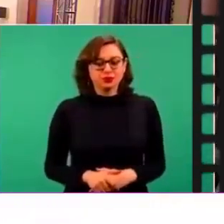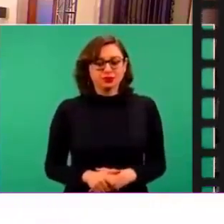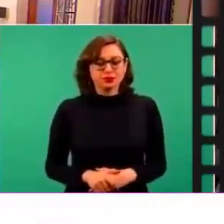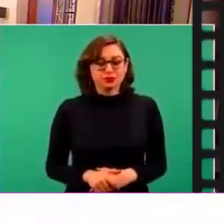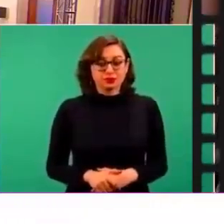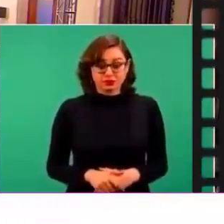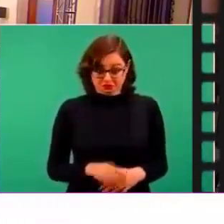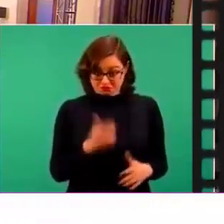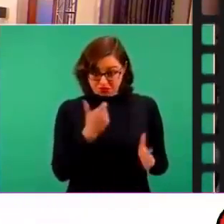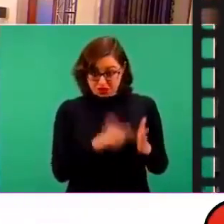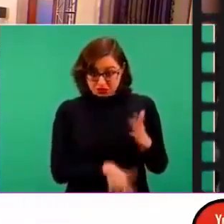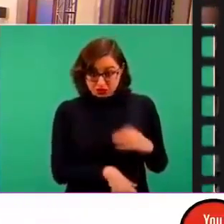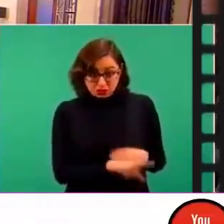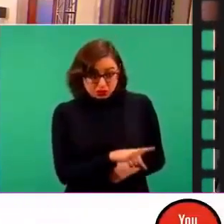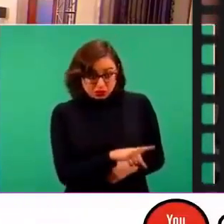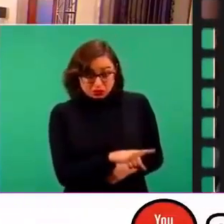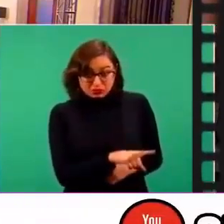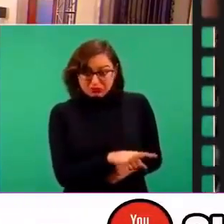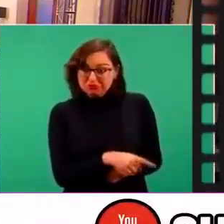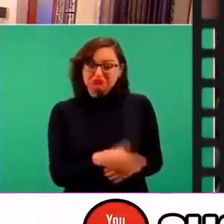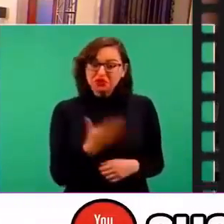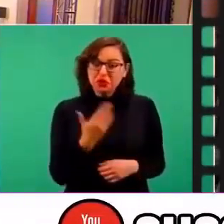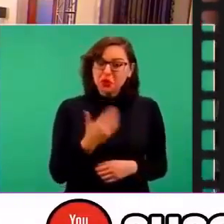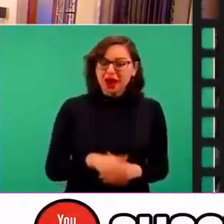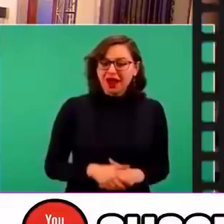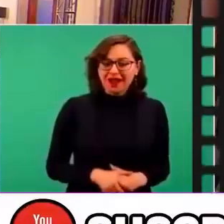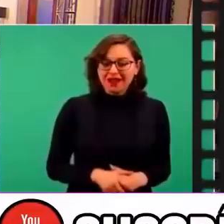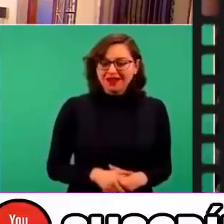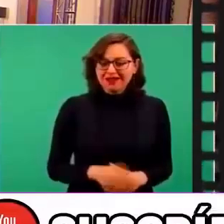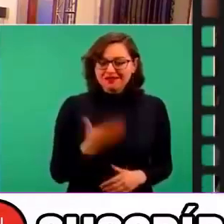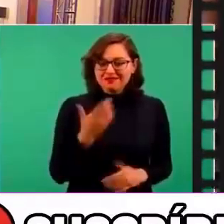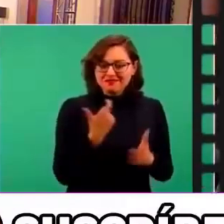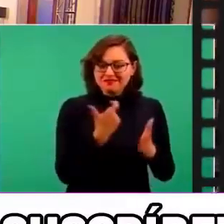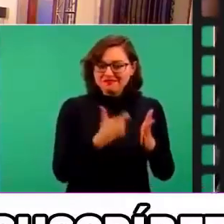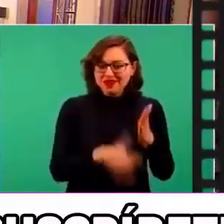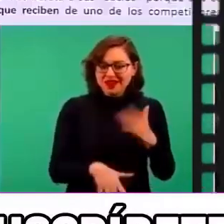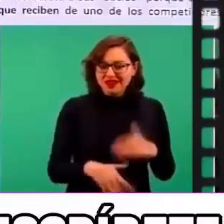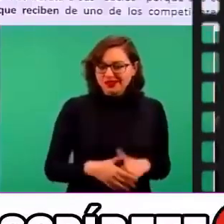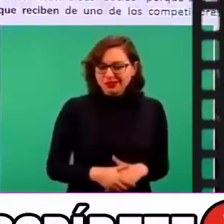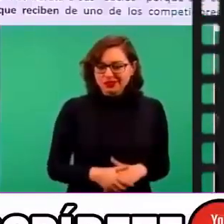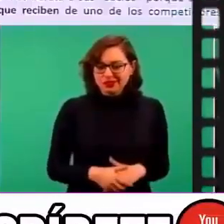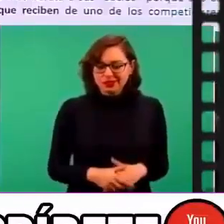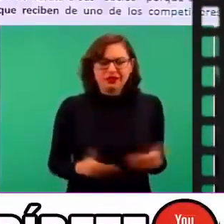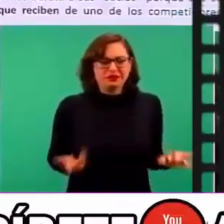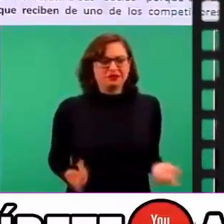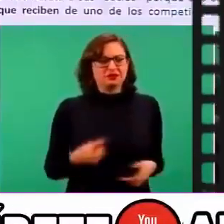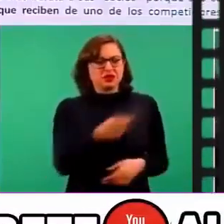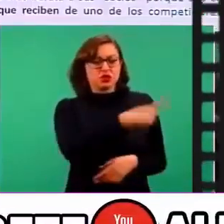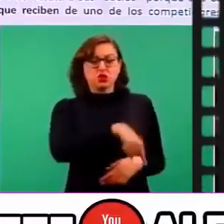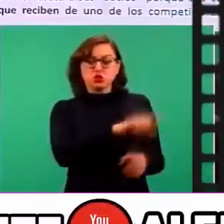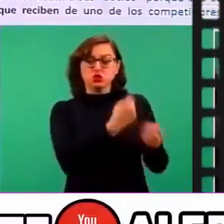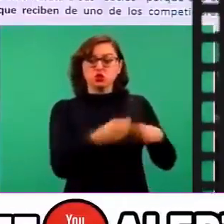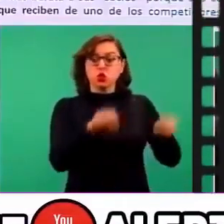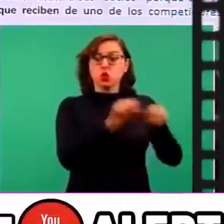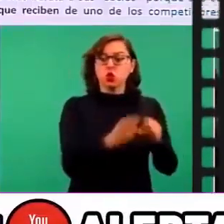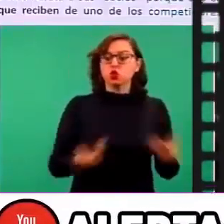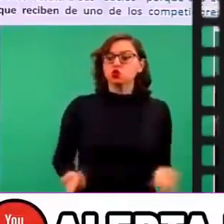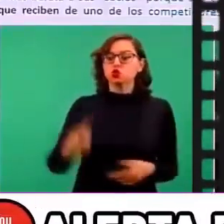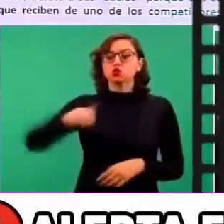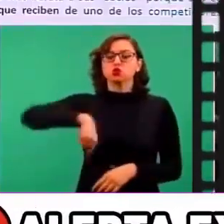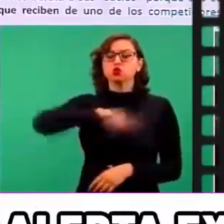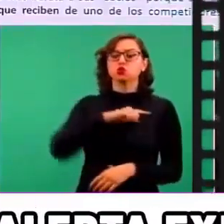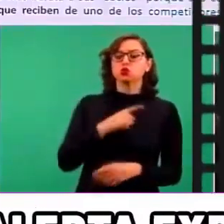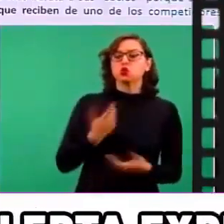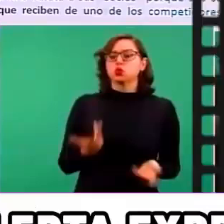subsidio sumamente jugoso y solamente terminará pagando 14 pesitos. Eso no es un saqueo desmedido de